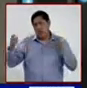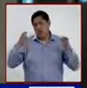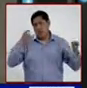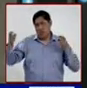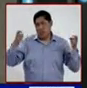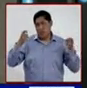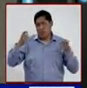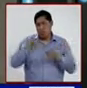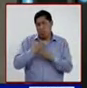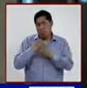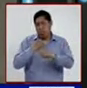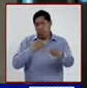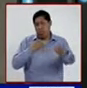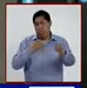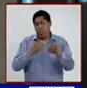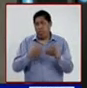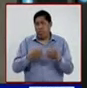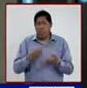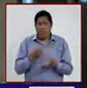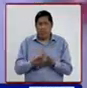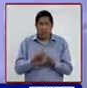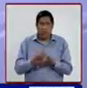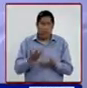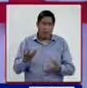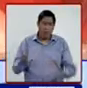evitar el agio y la especulación.